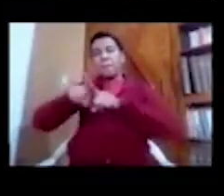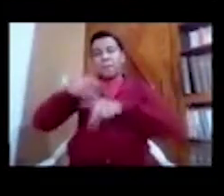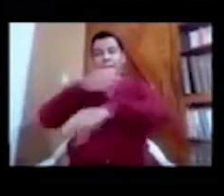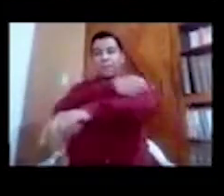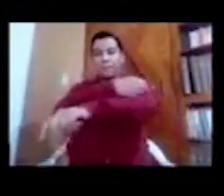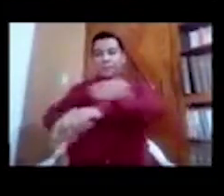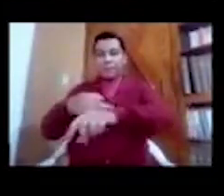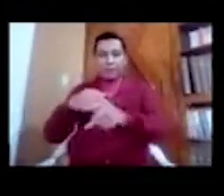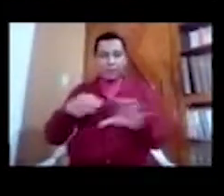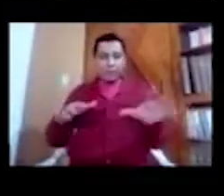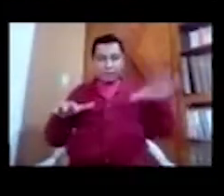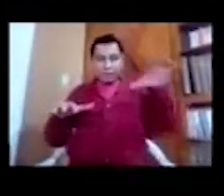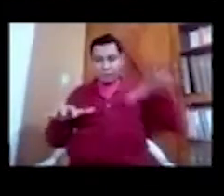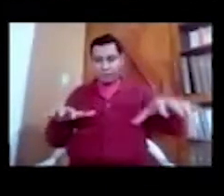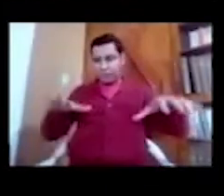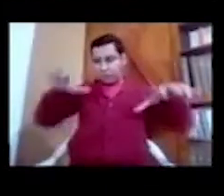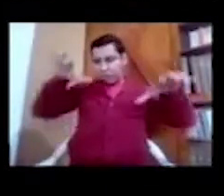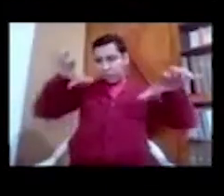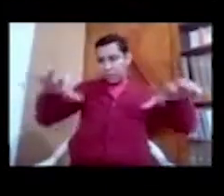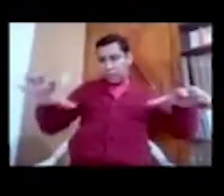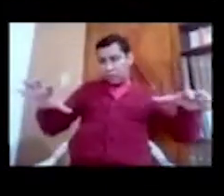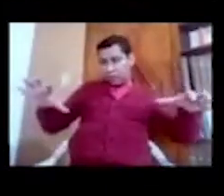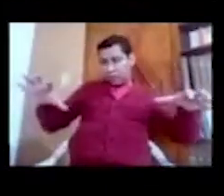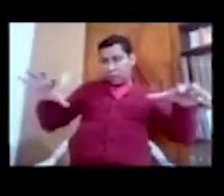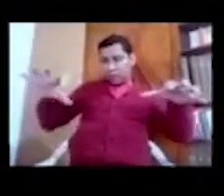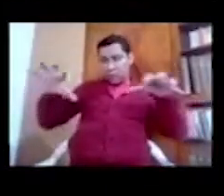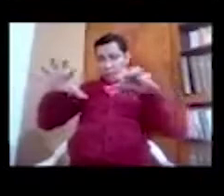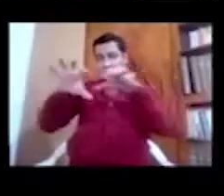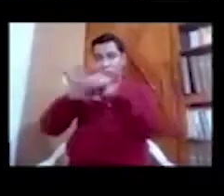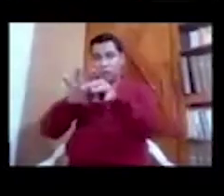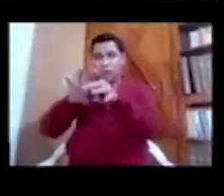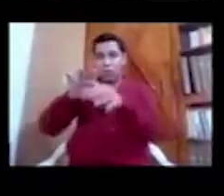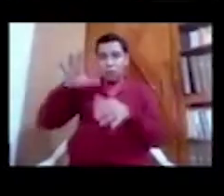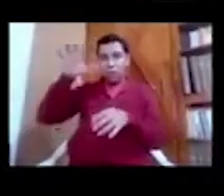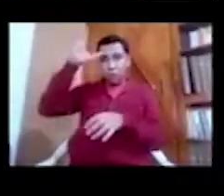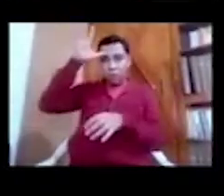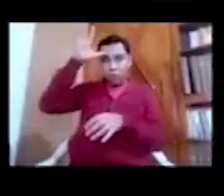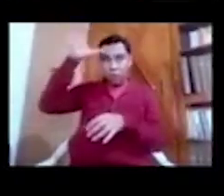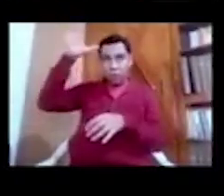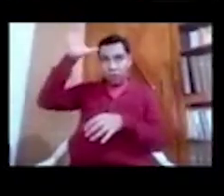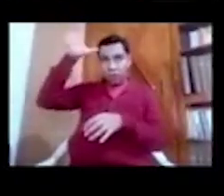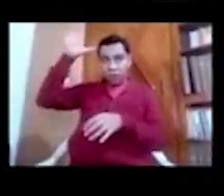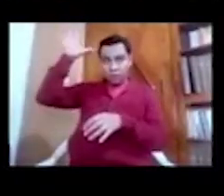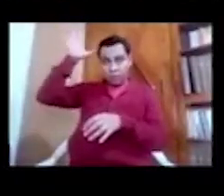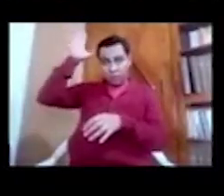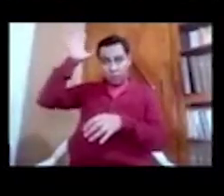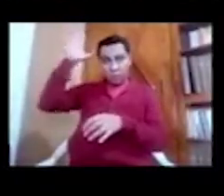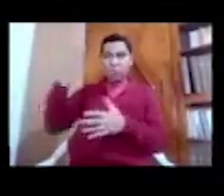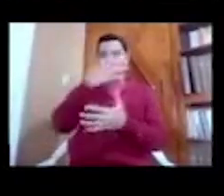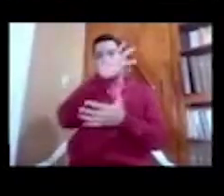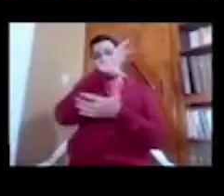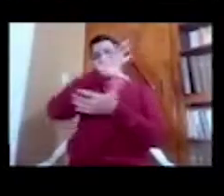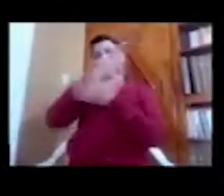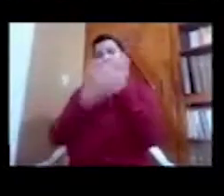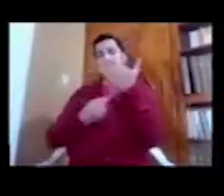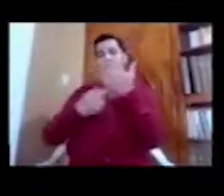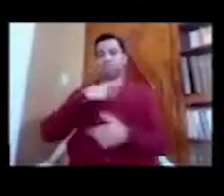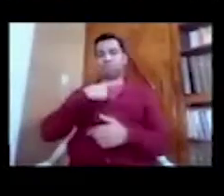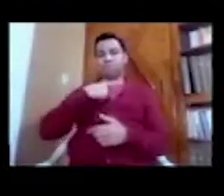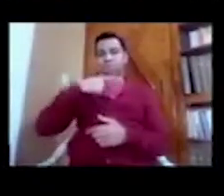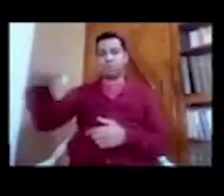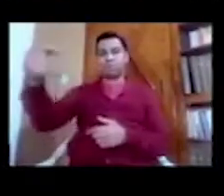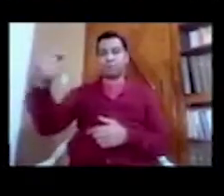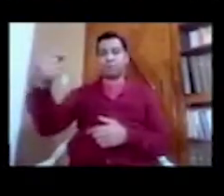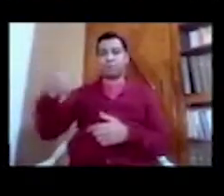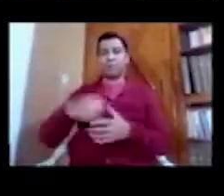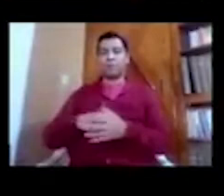bastión de resistencia es Tlatelolco. Cuauhtémoc se tiene que ir a Tlatelolco. Entonces, en este sentido, ¿cuáles eran los rivales